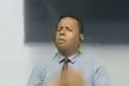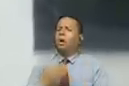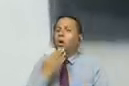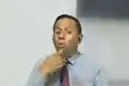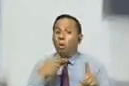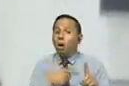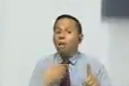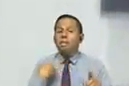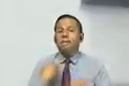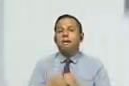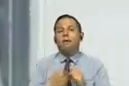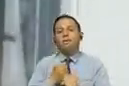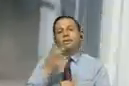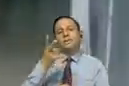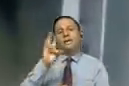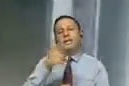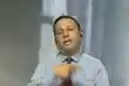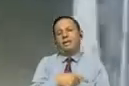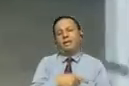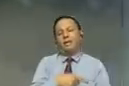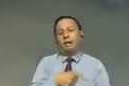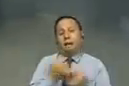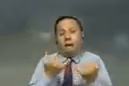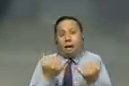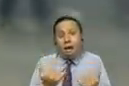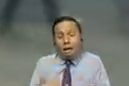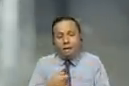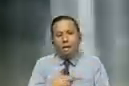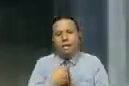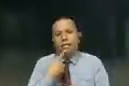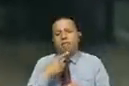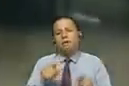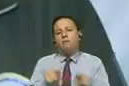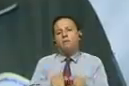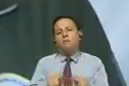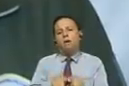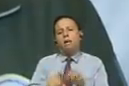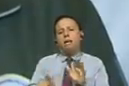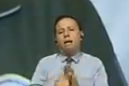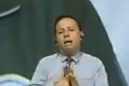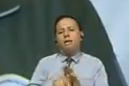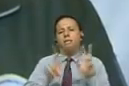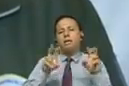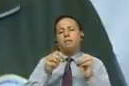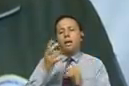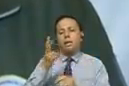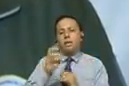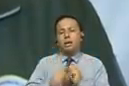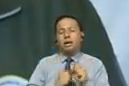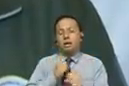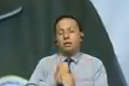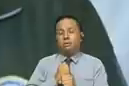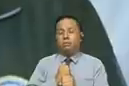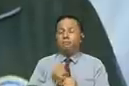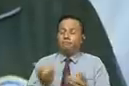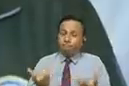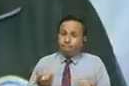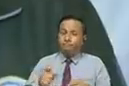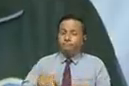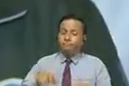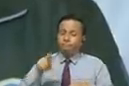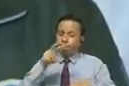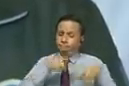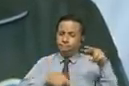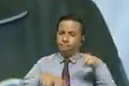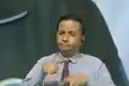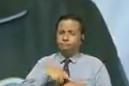menor de edad, entonces debe ser tratado y juzgado bajo esa condición. El hecho de que cuando cometió el delito era menor de edad, no